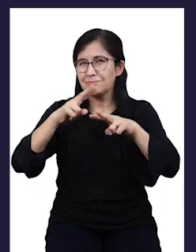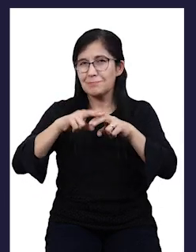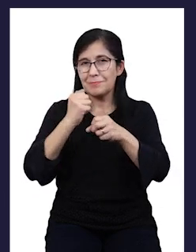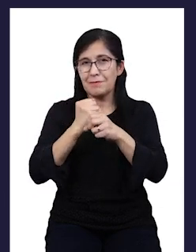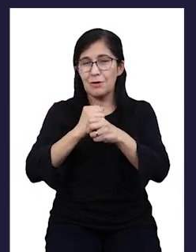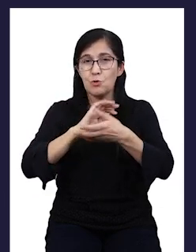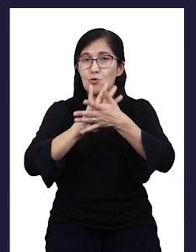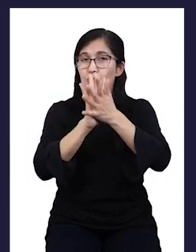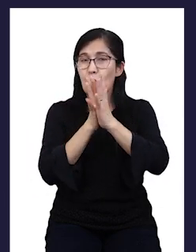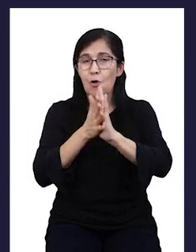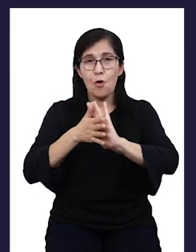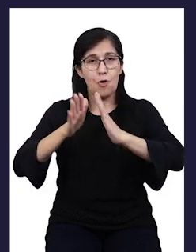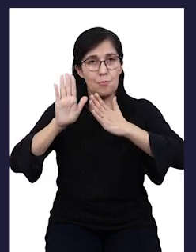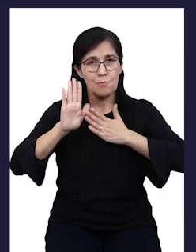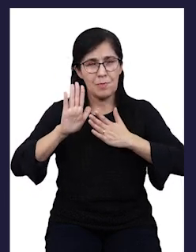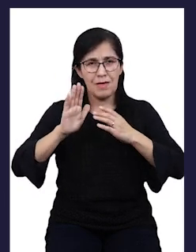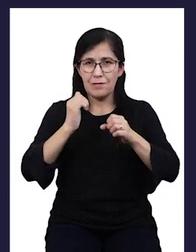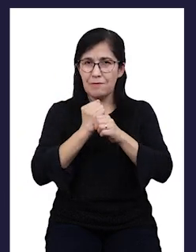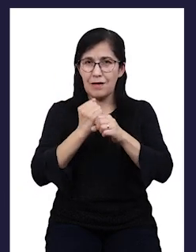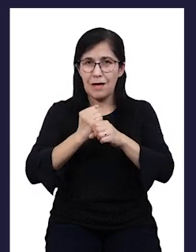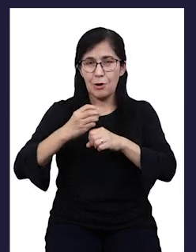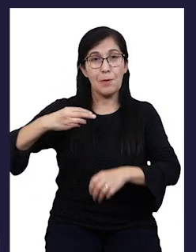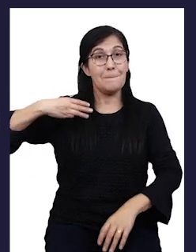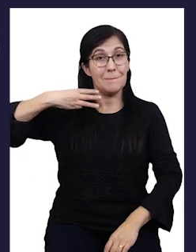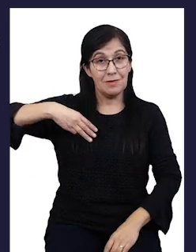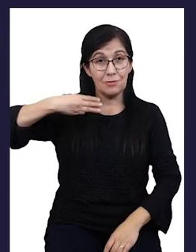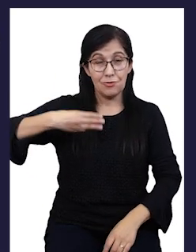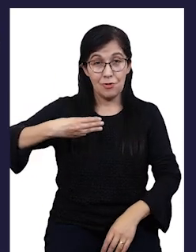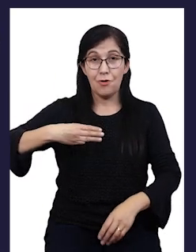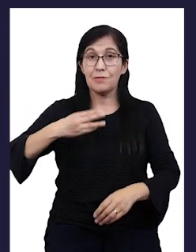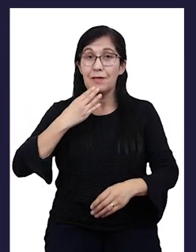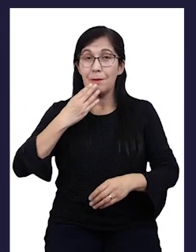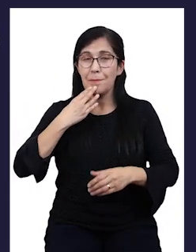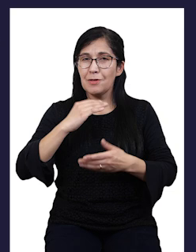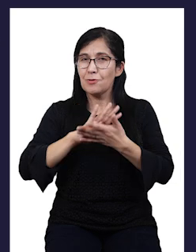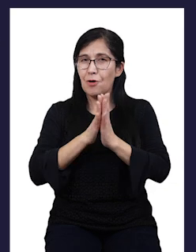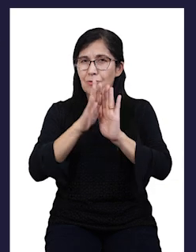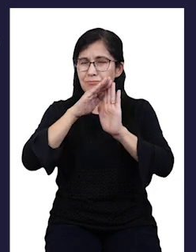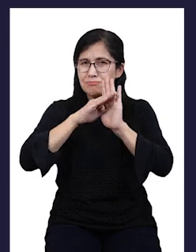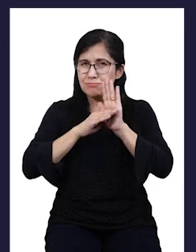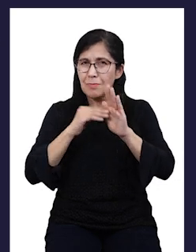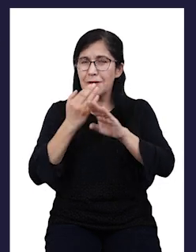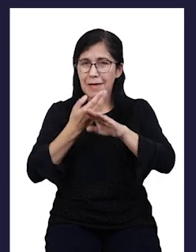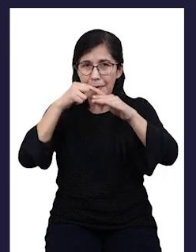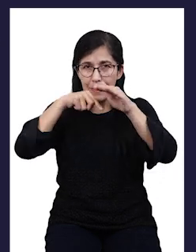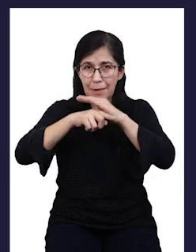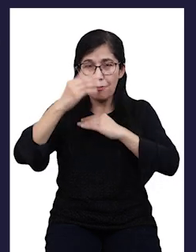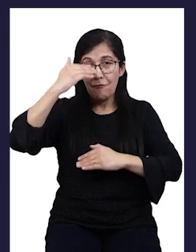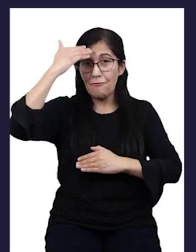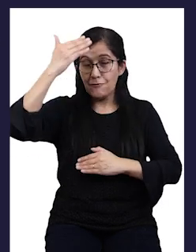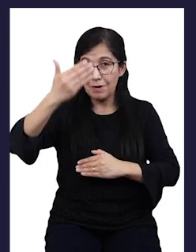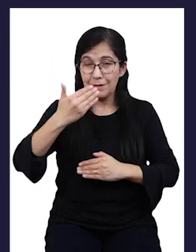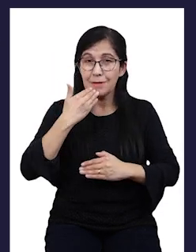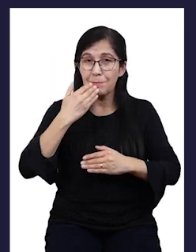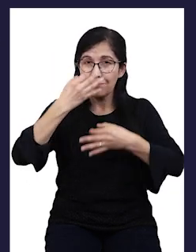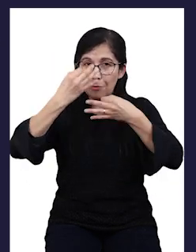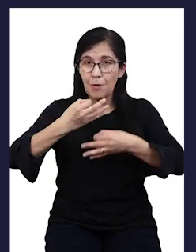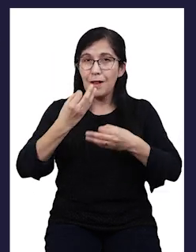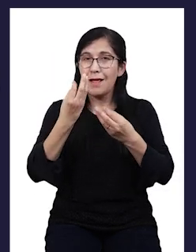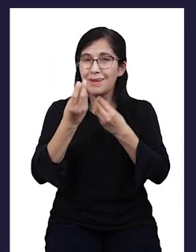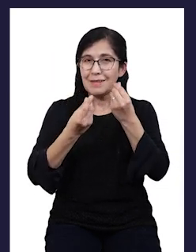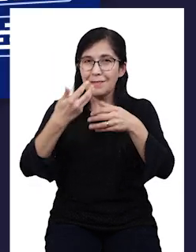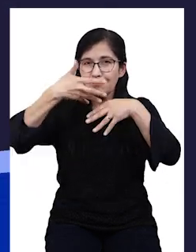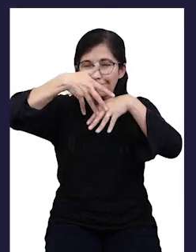la integración de los compromisos, lineamientos misionales y los mecanismos internos y externos de aseguramiento de la